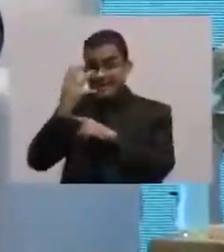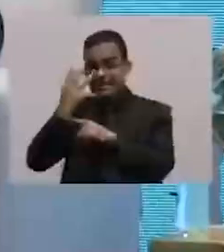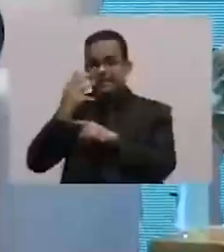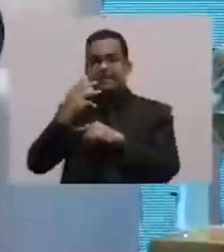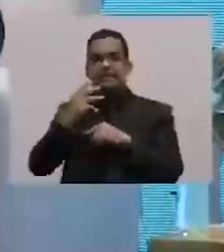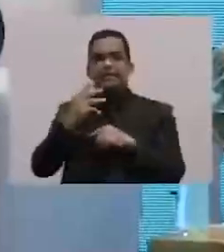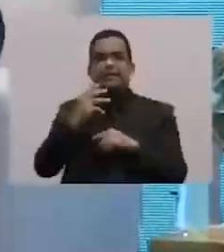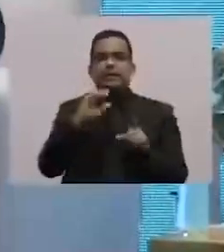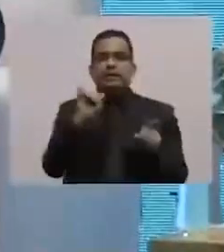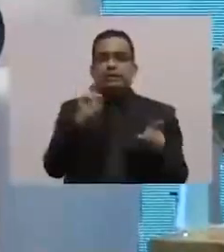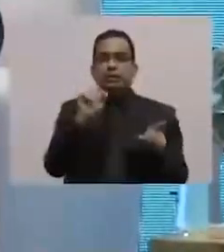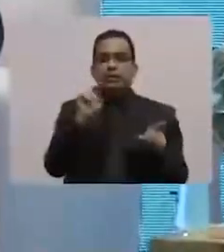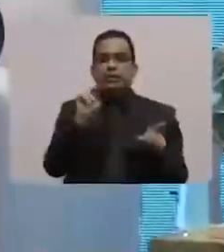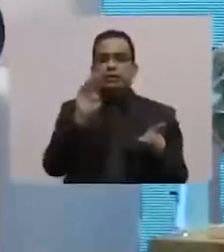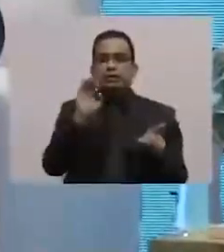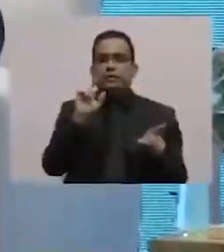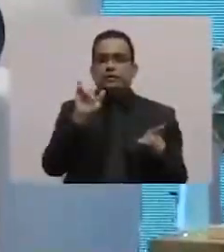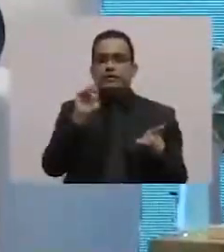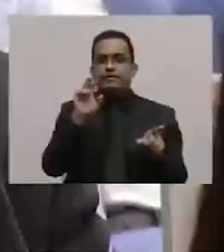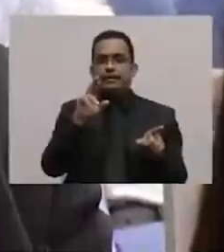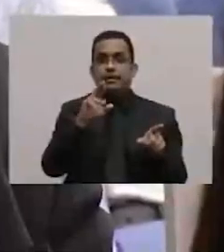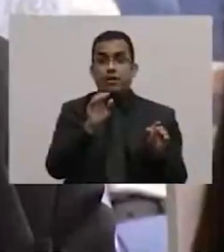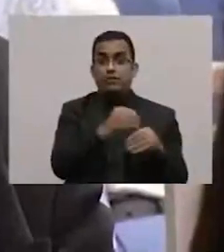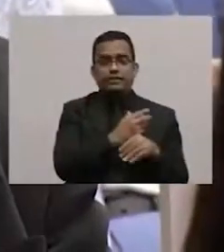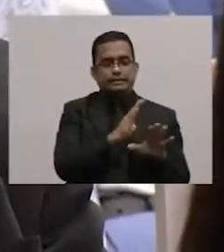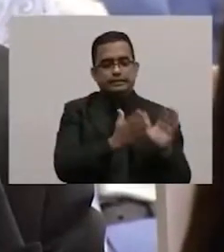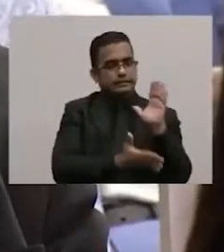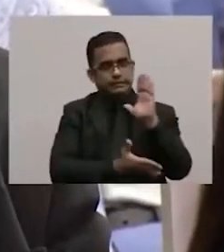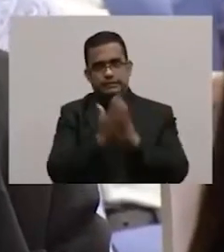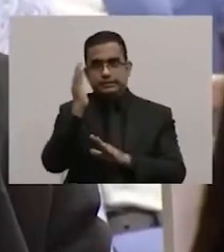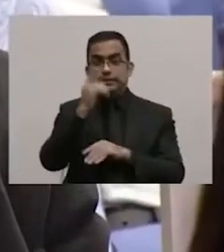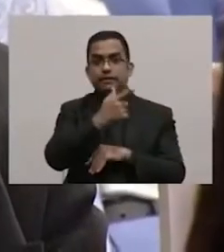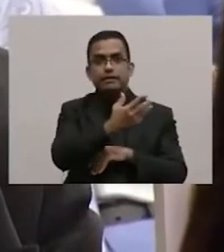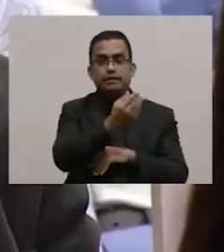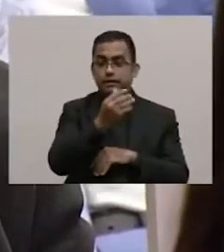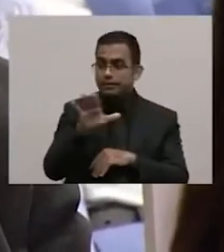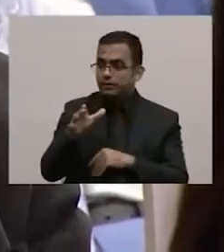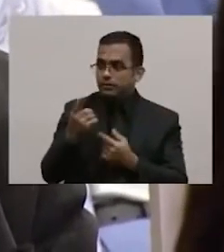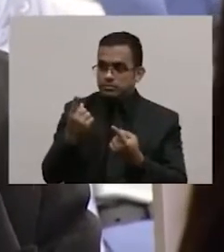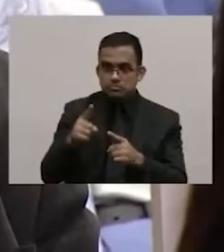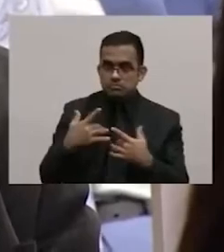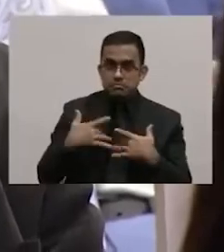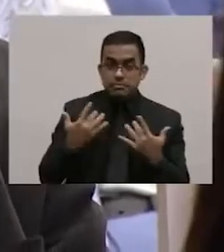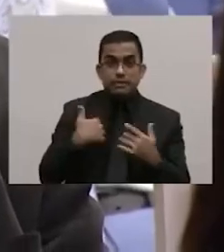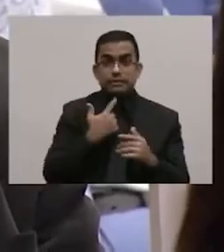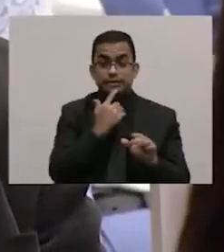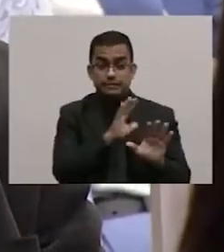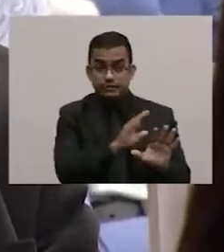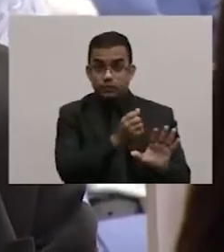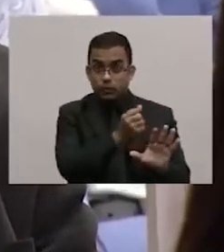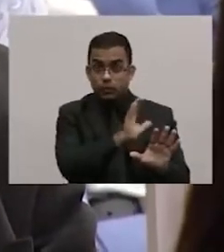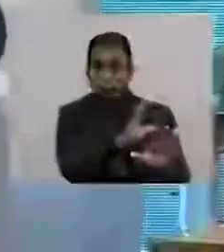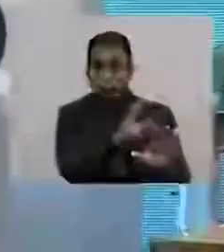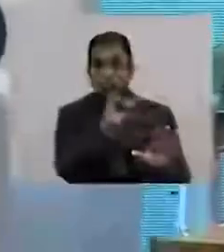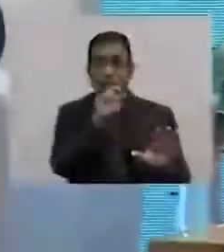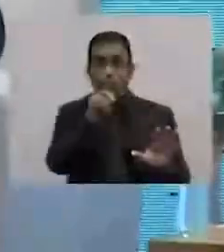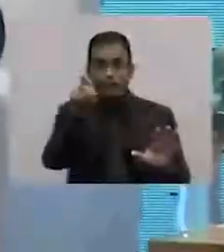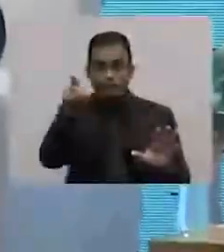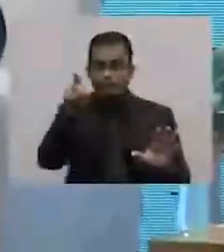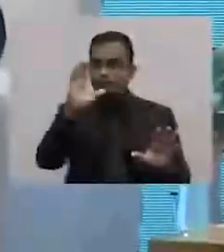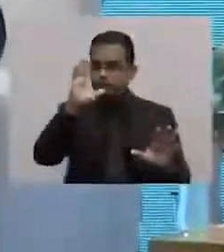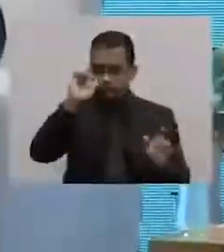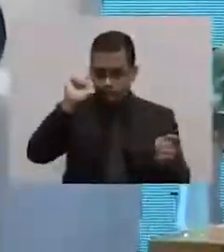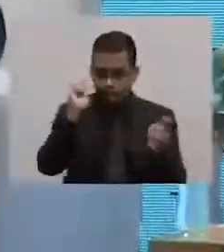Bolívar salió de su oficina y me dijo: Percio, ¿cómo va la cosa? Y yo le dije: Juan, el cambio va.